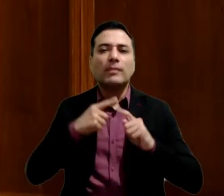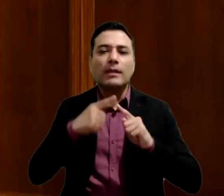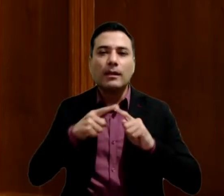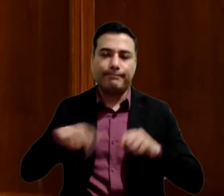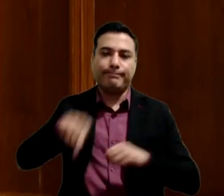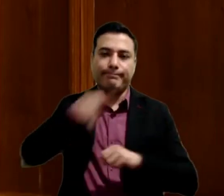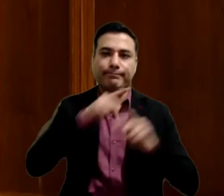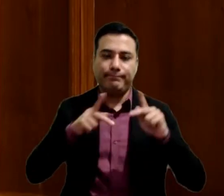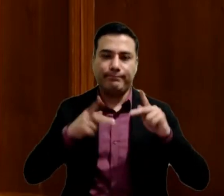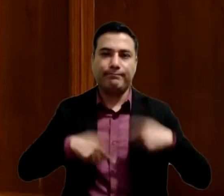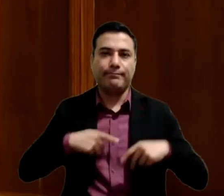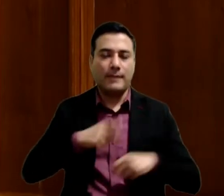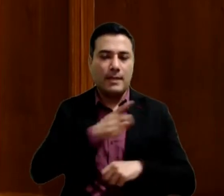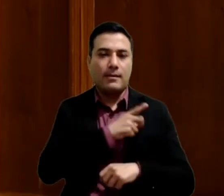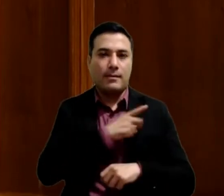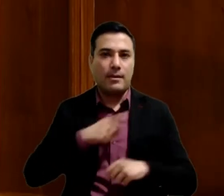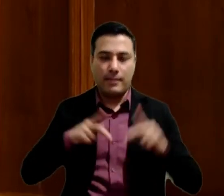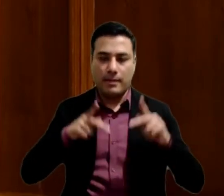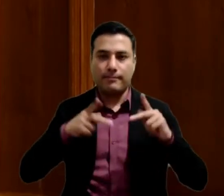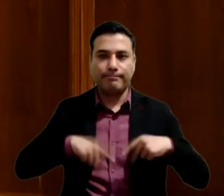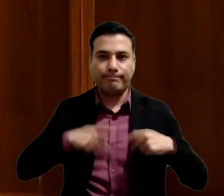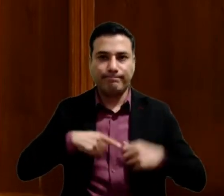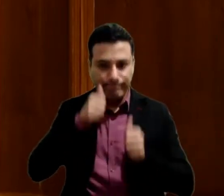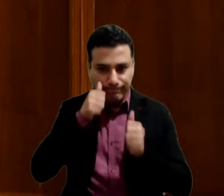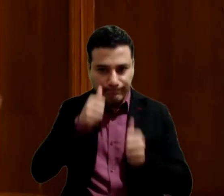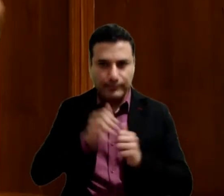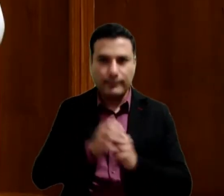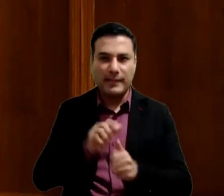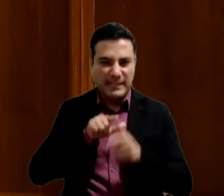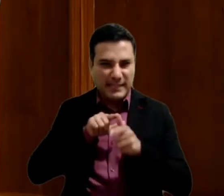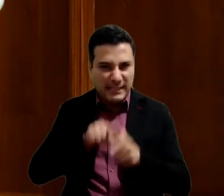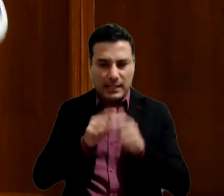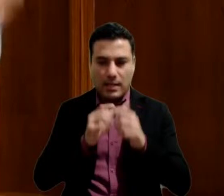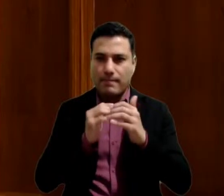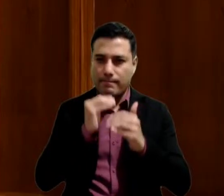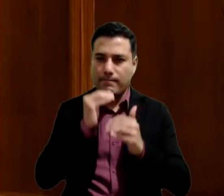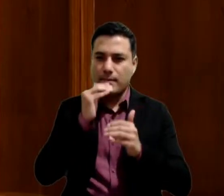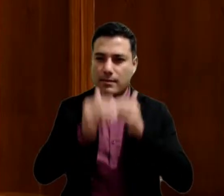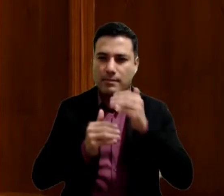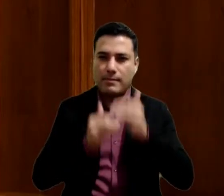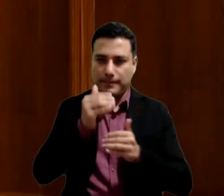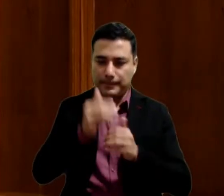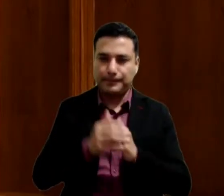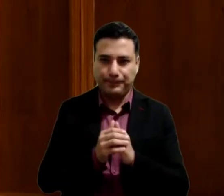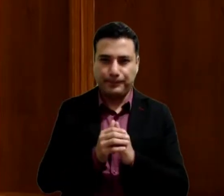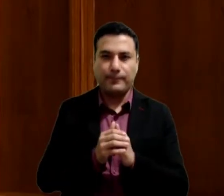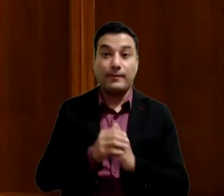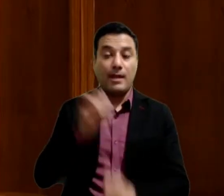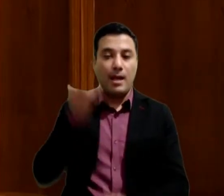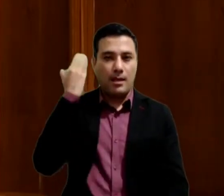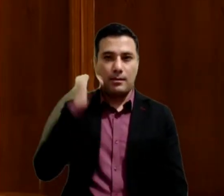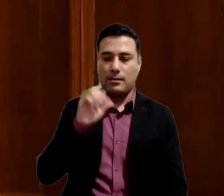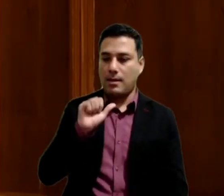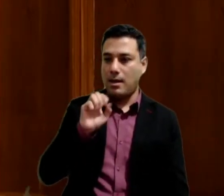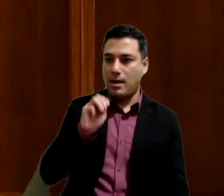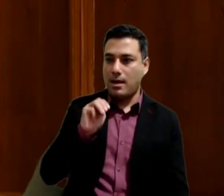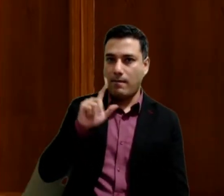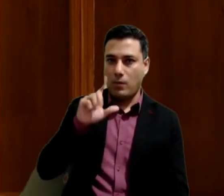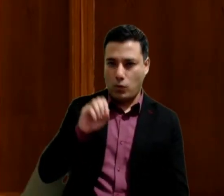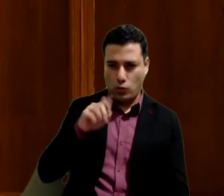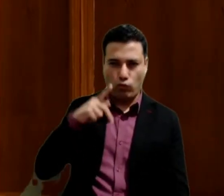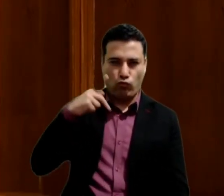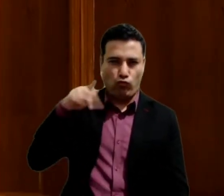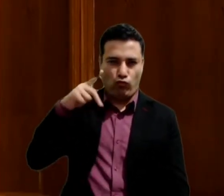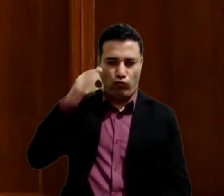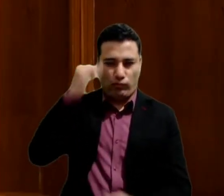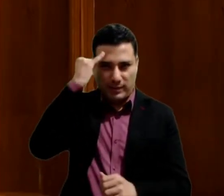al servicio del pueblo. Sigamos adelante con el legado de Andrés Manuel López Obrador, con